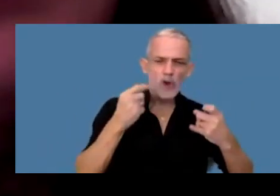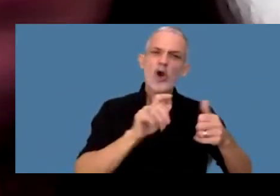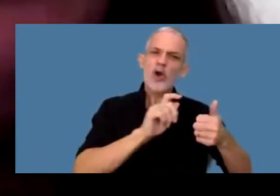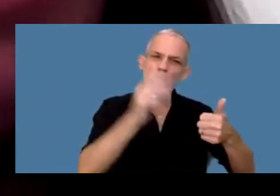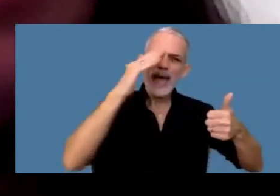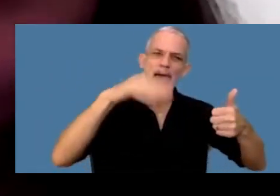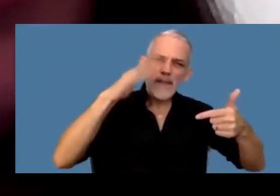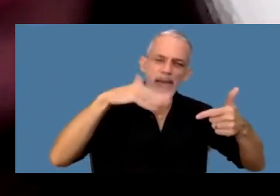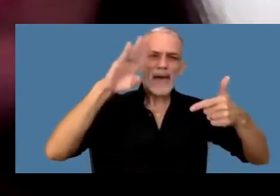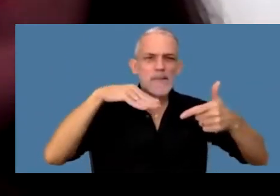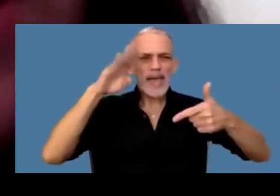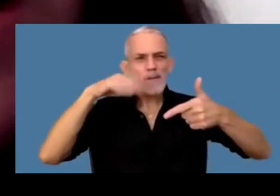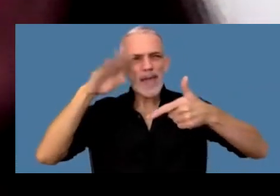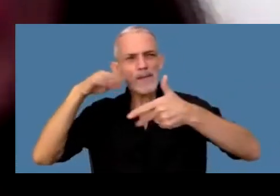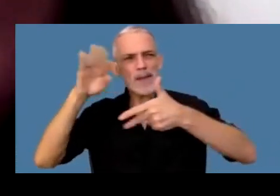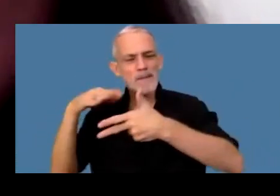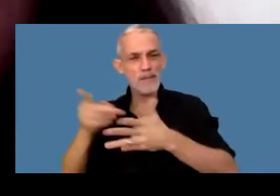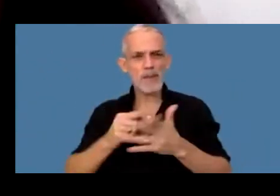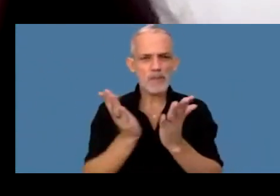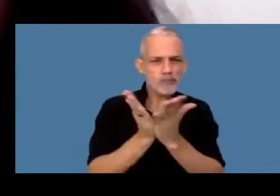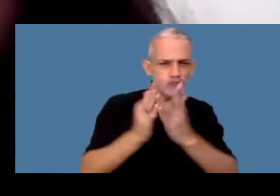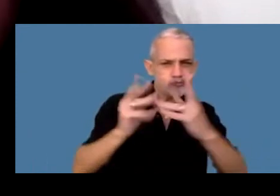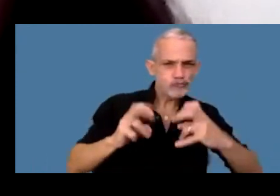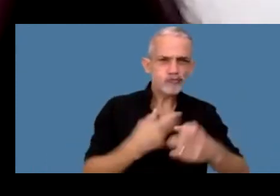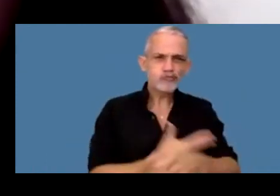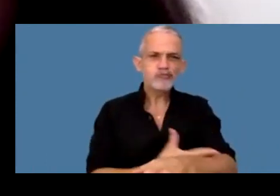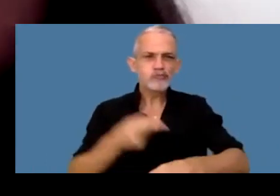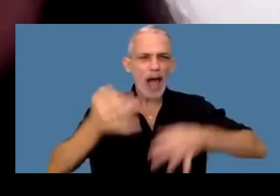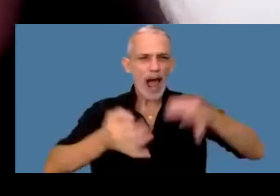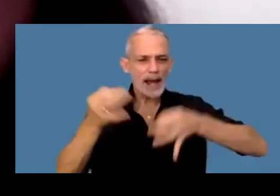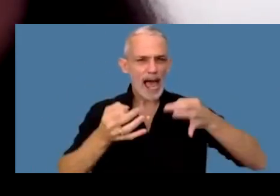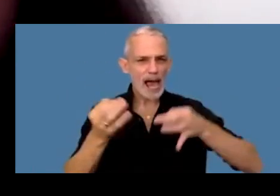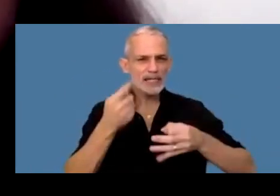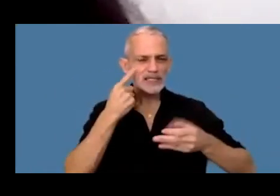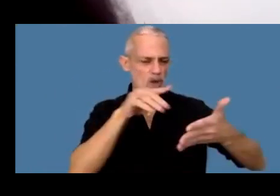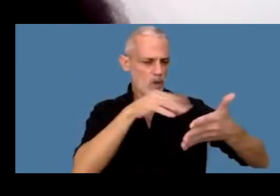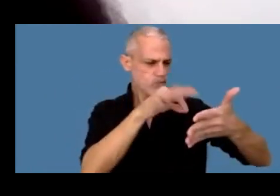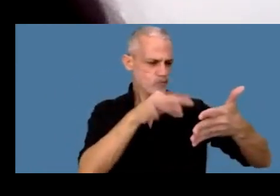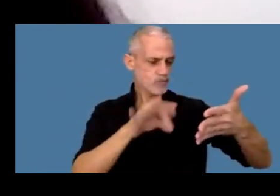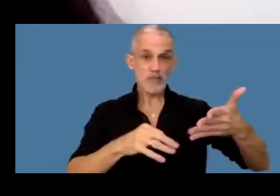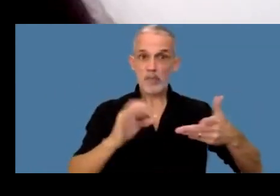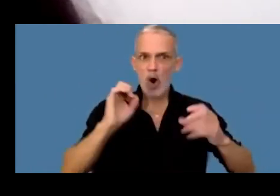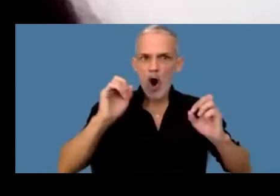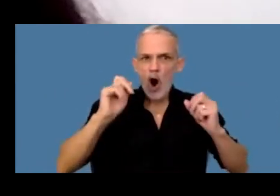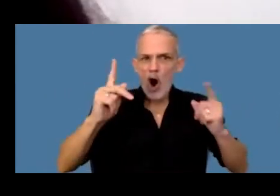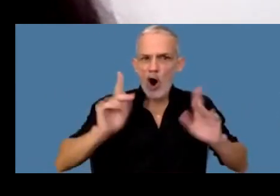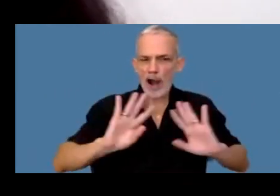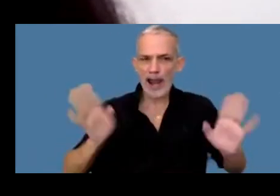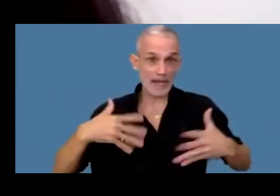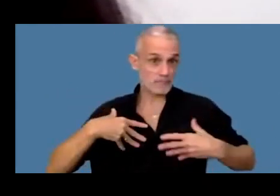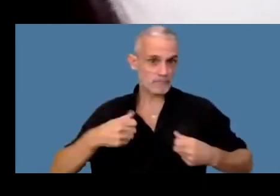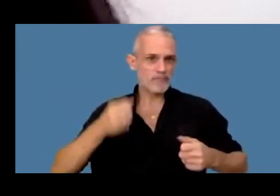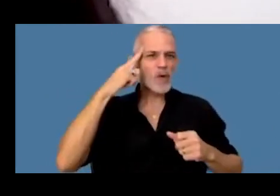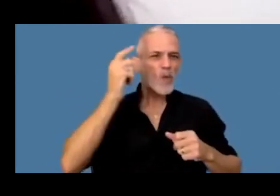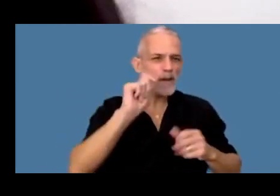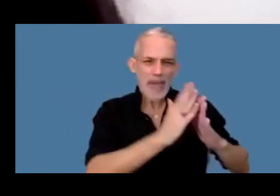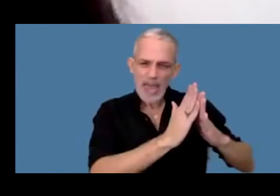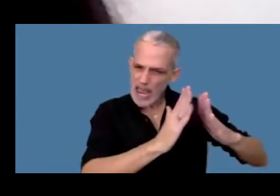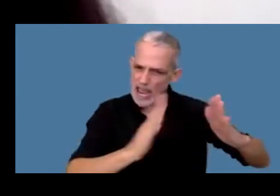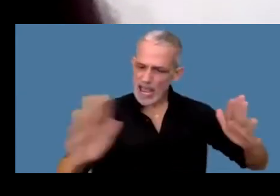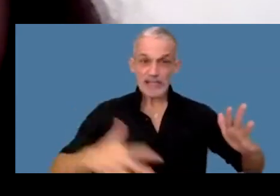capacidad que tiene el cuerpo de, en salud, siempre haciendo, como remarcando esto, una mujer que es sana y gesta,